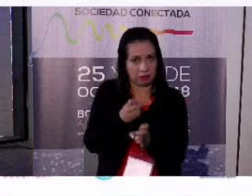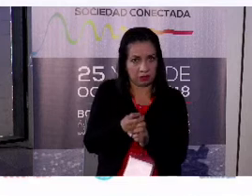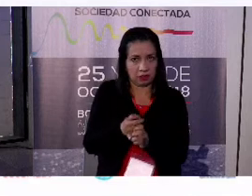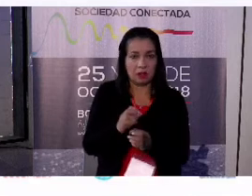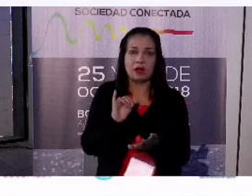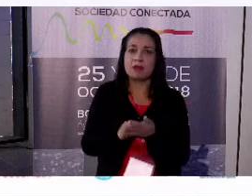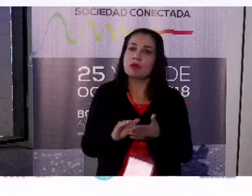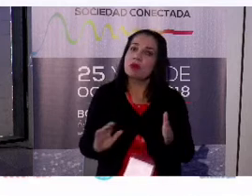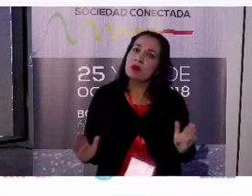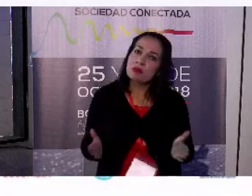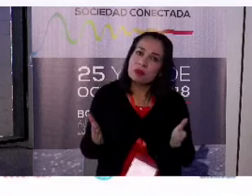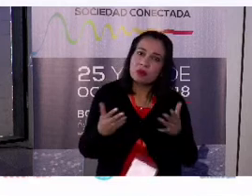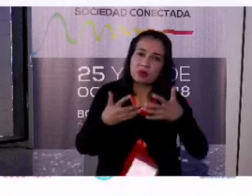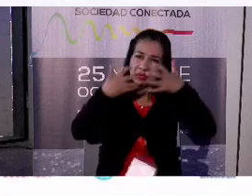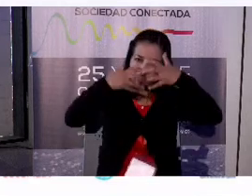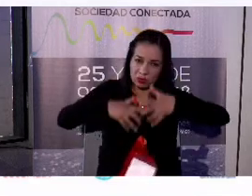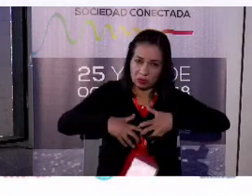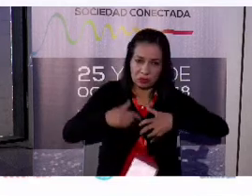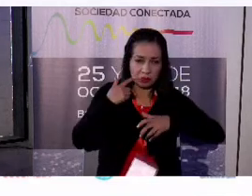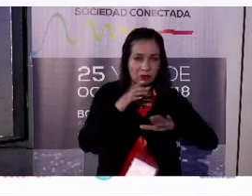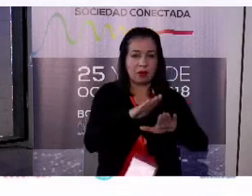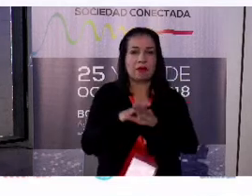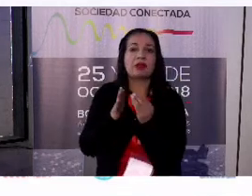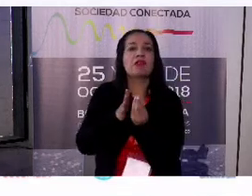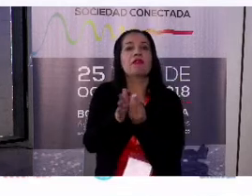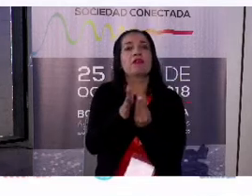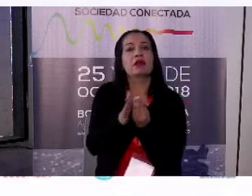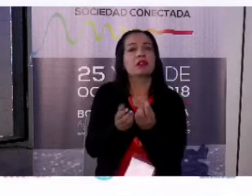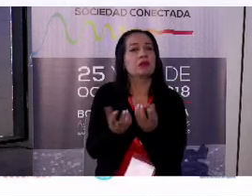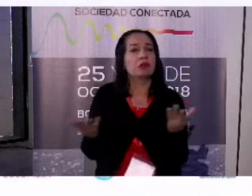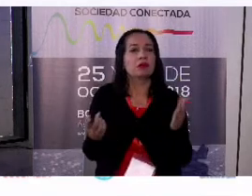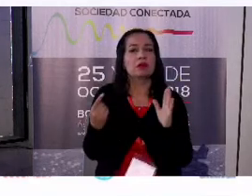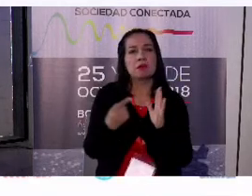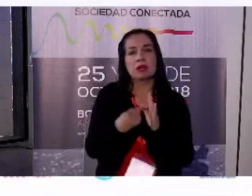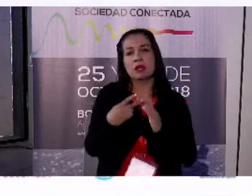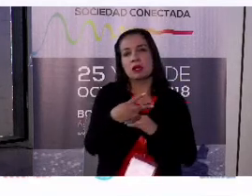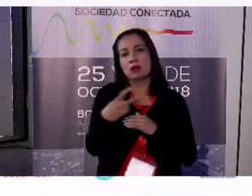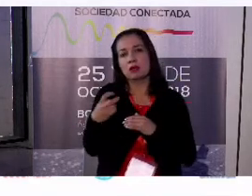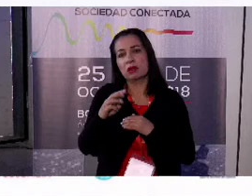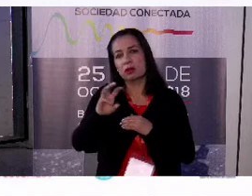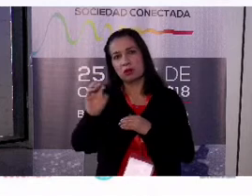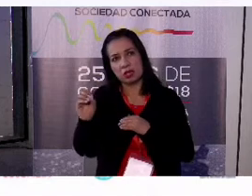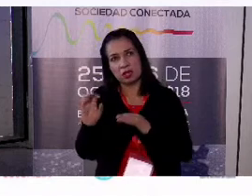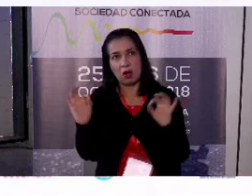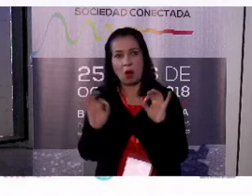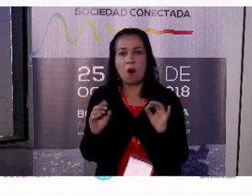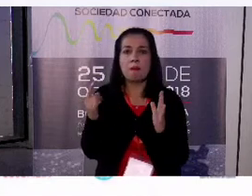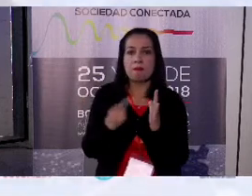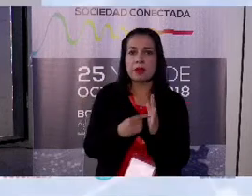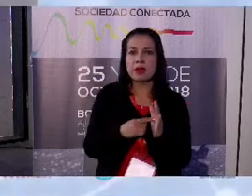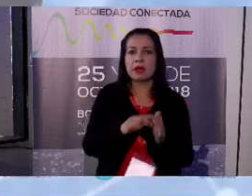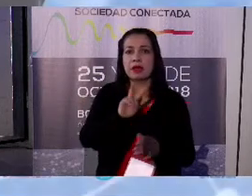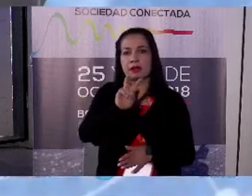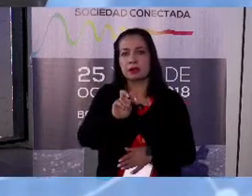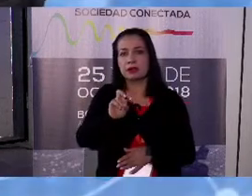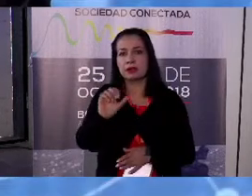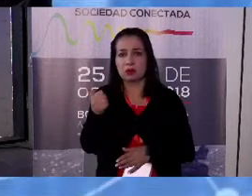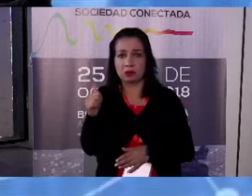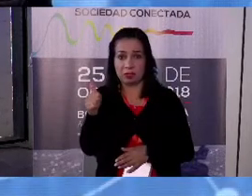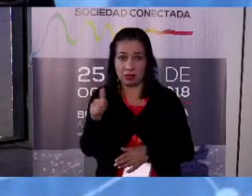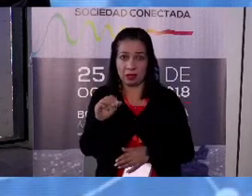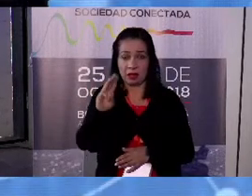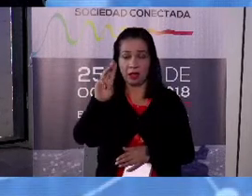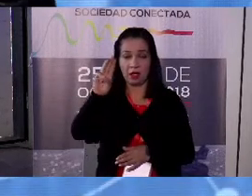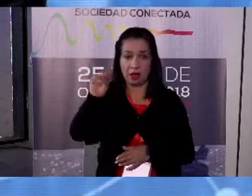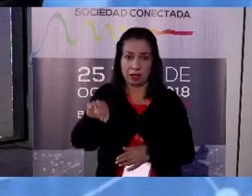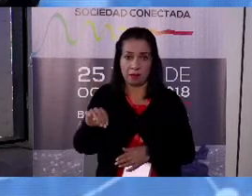déjame ir a la Fuente donde se dice que son 1280 O 100 o 1710 mhz eh ese c